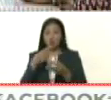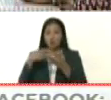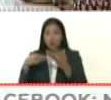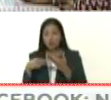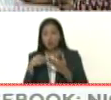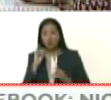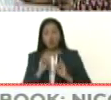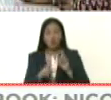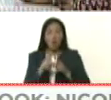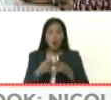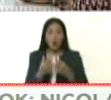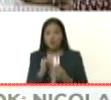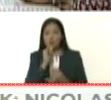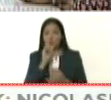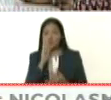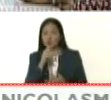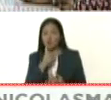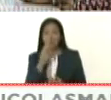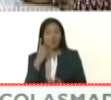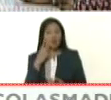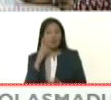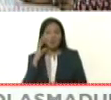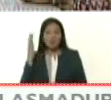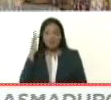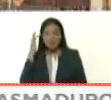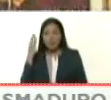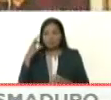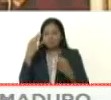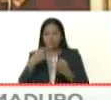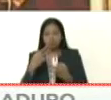que todavía no estén informados sepan exactamente